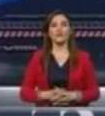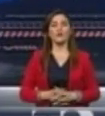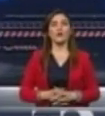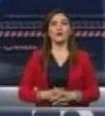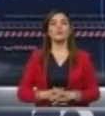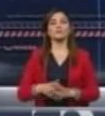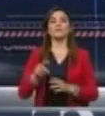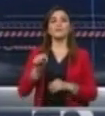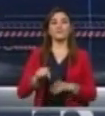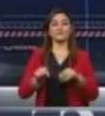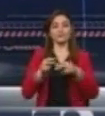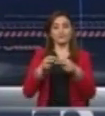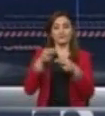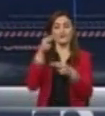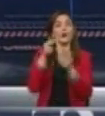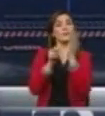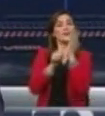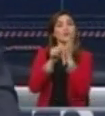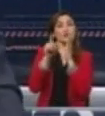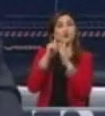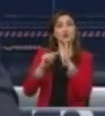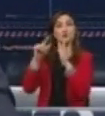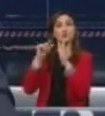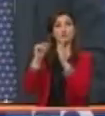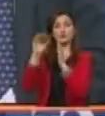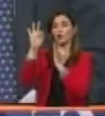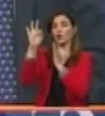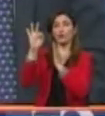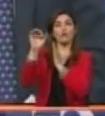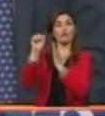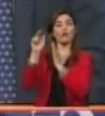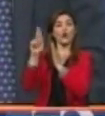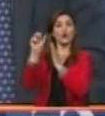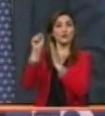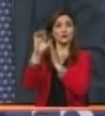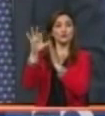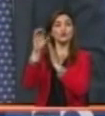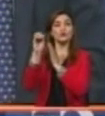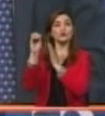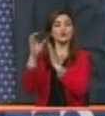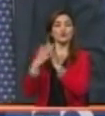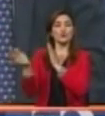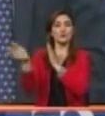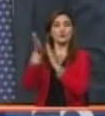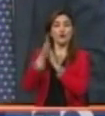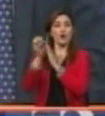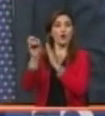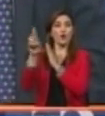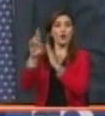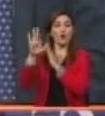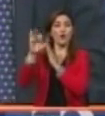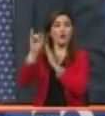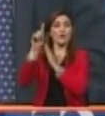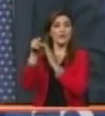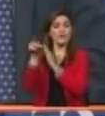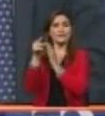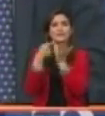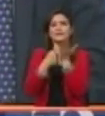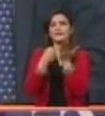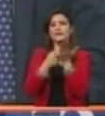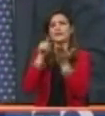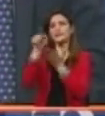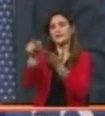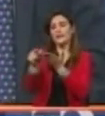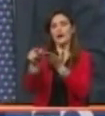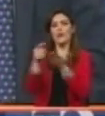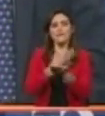Y estamos aquí con el ex ministro de Finanzas, Fausto Ortiz, para que nos ayude un poco a analizar lo que acaba de anunciar el presidente de la República. Economista, buenas